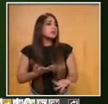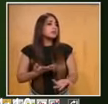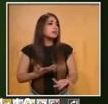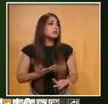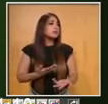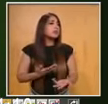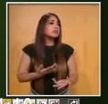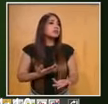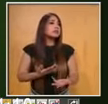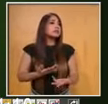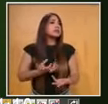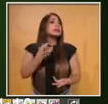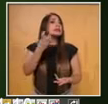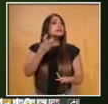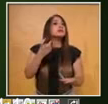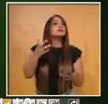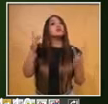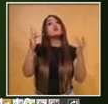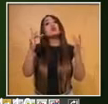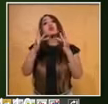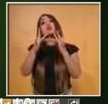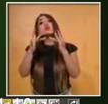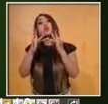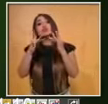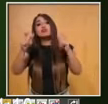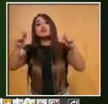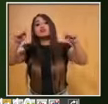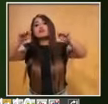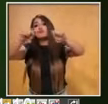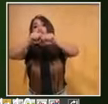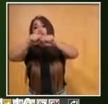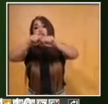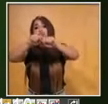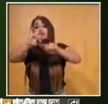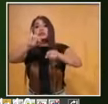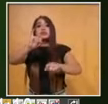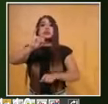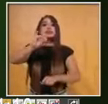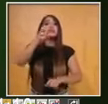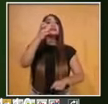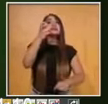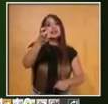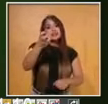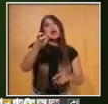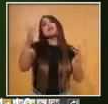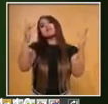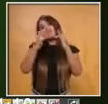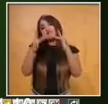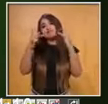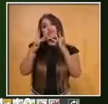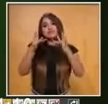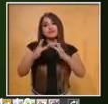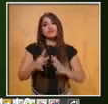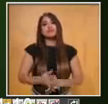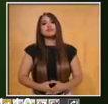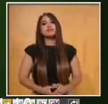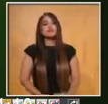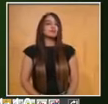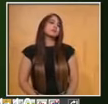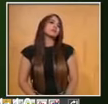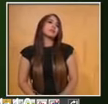una conexión. Y una de ellas que tenemos es internet.